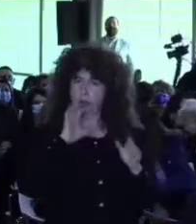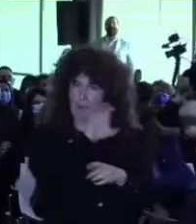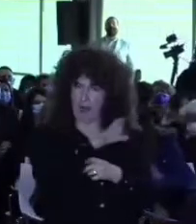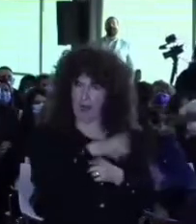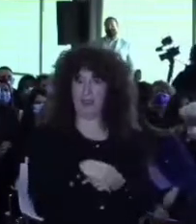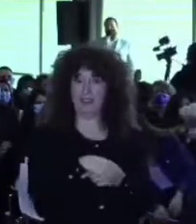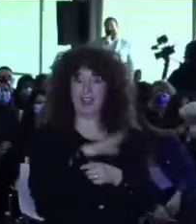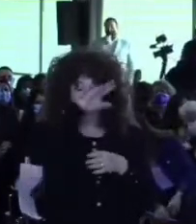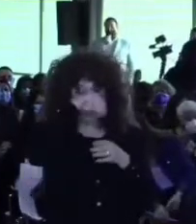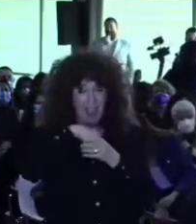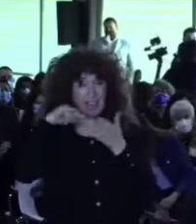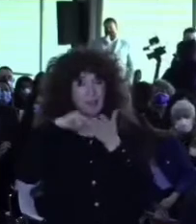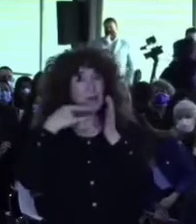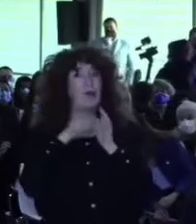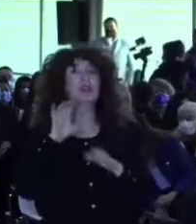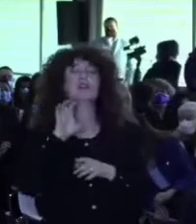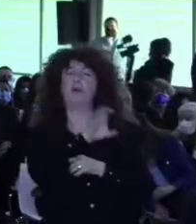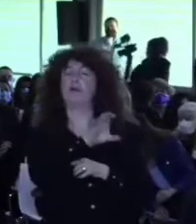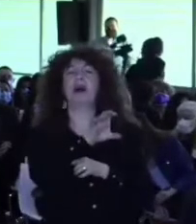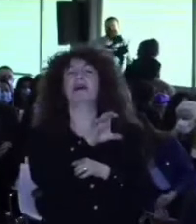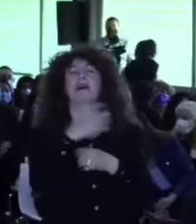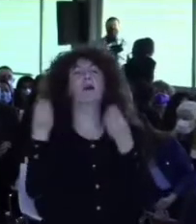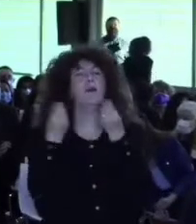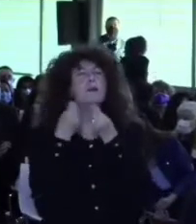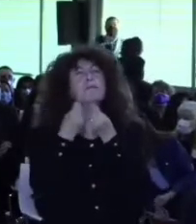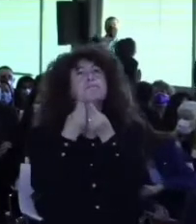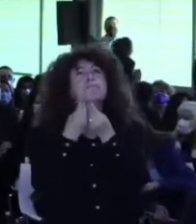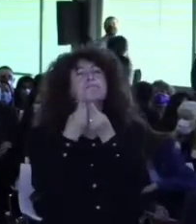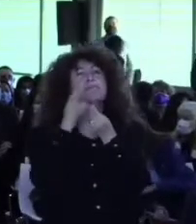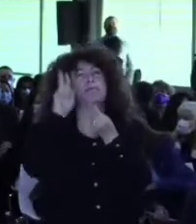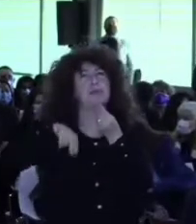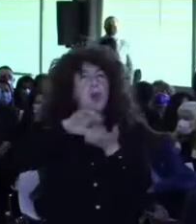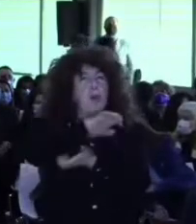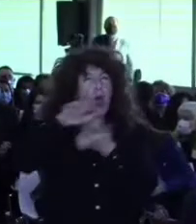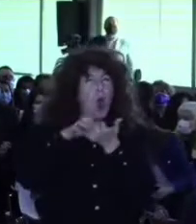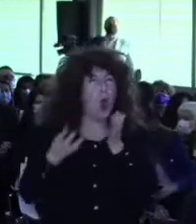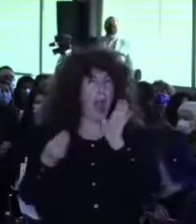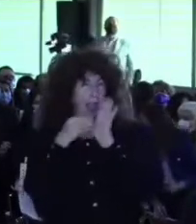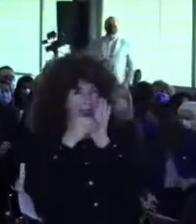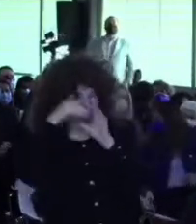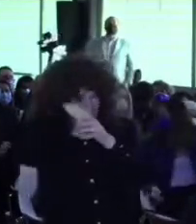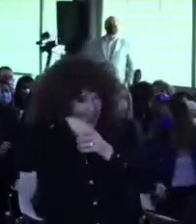nuestro proyecto de país no caben las violencias, ninguna violencia.